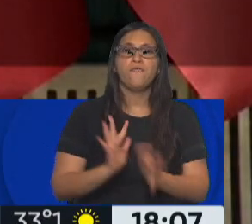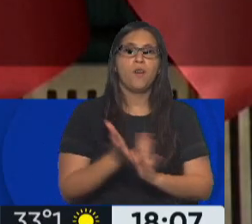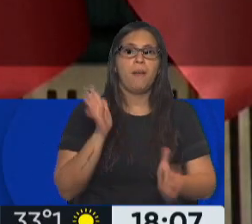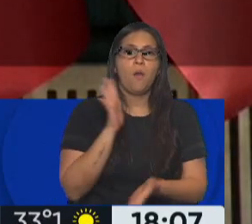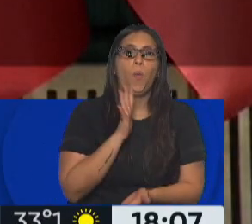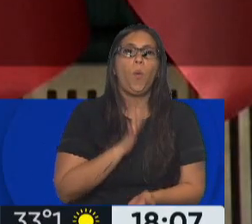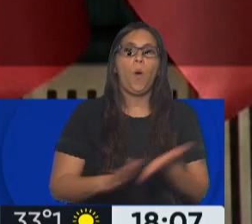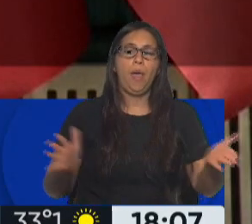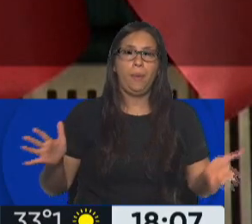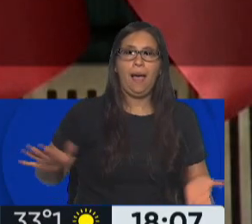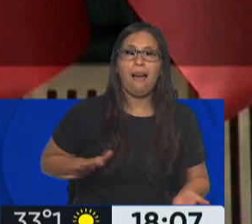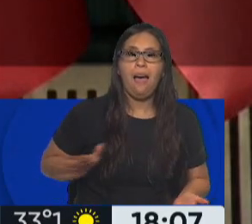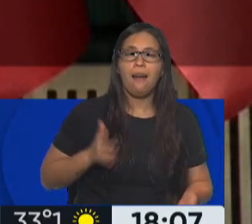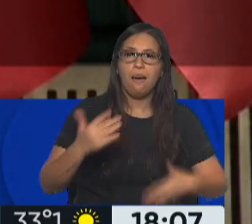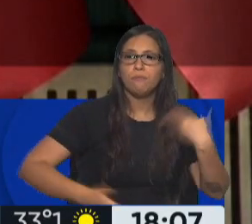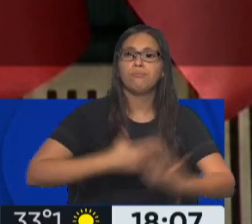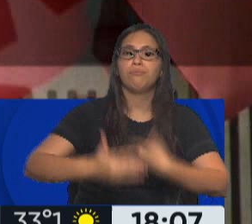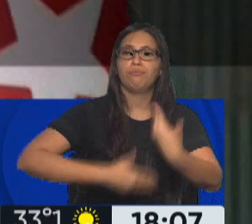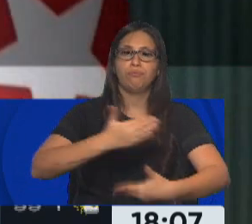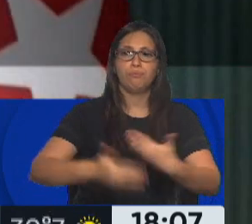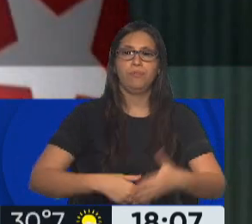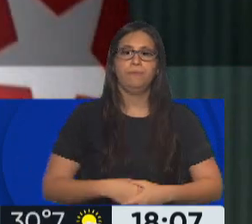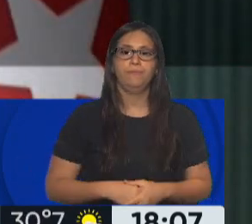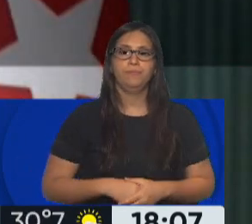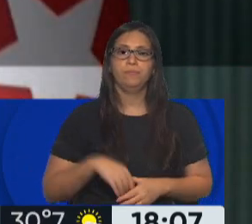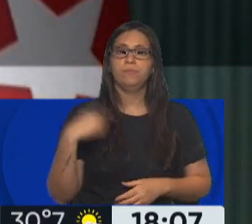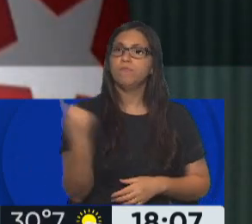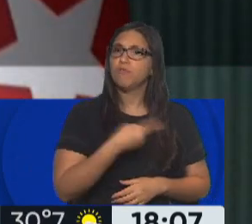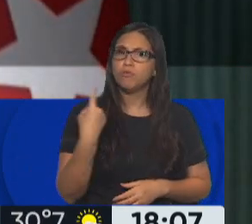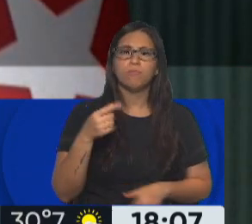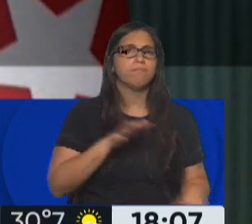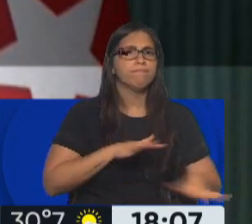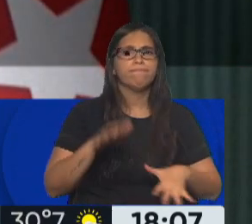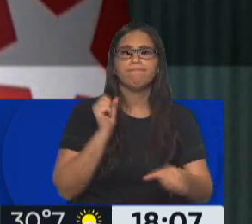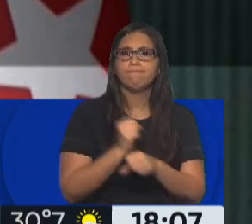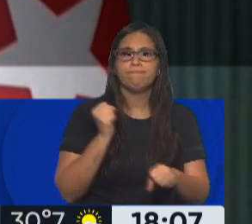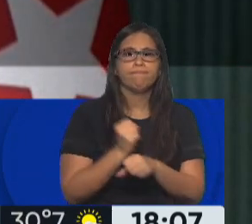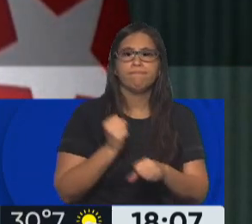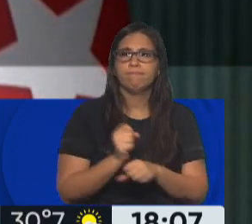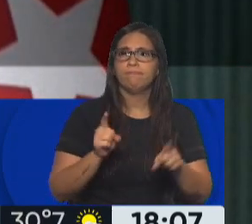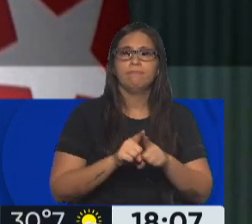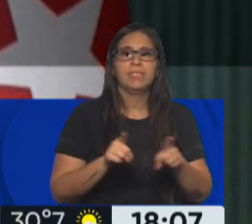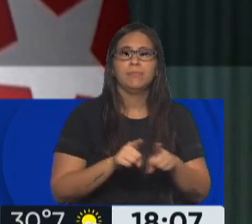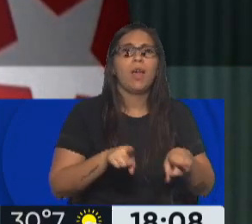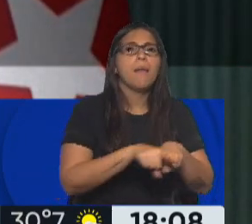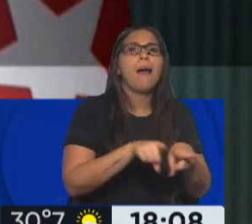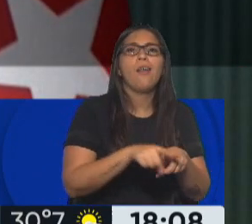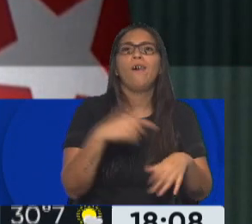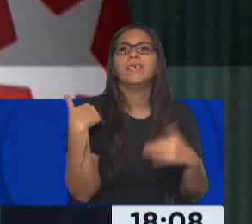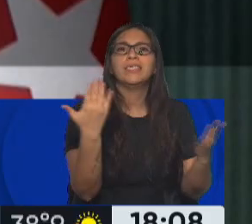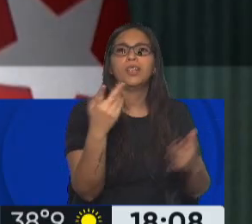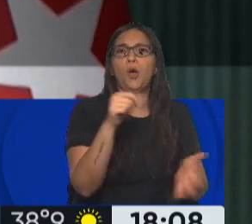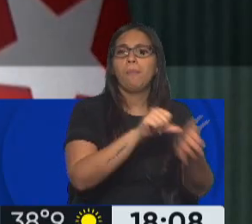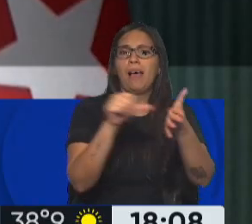kaldırmaktır. Biz kardeşliğimizin ve komşuluğumuzun gereğini neyse dün